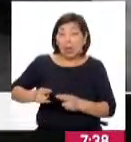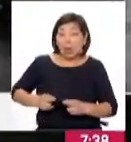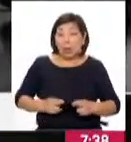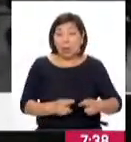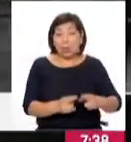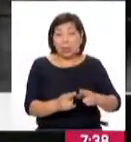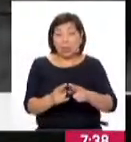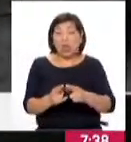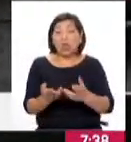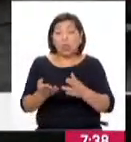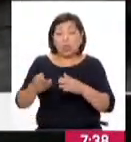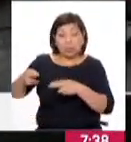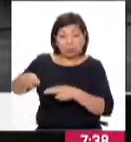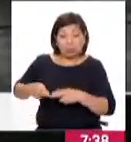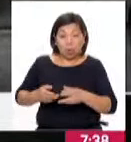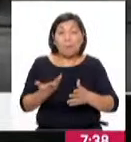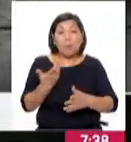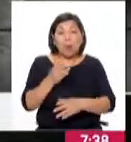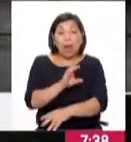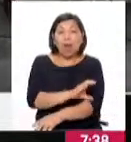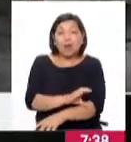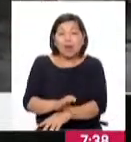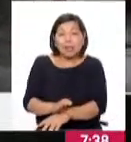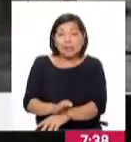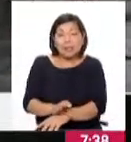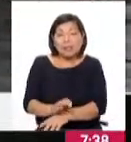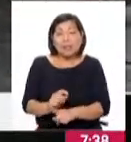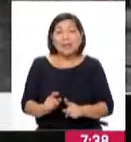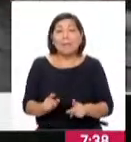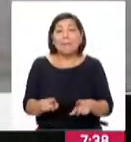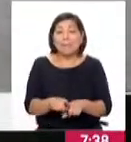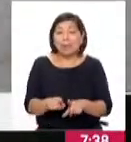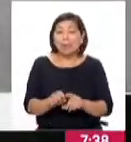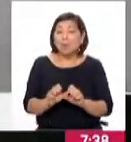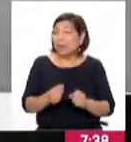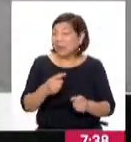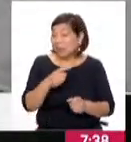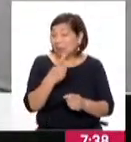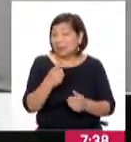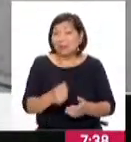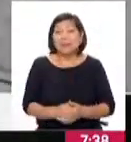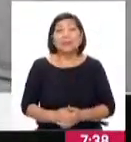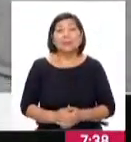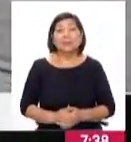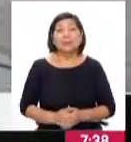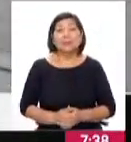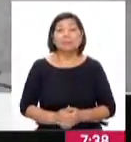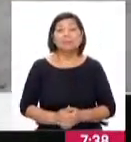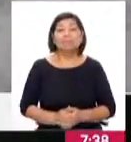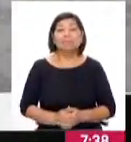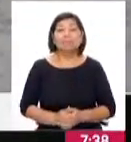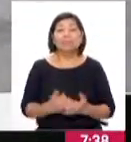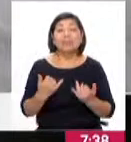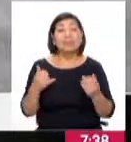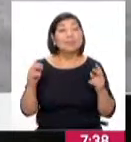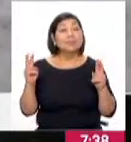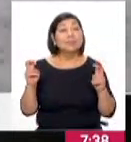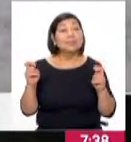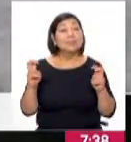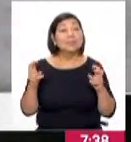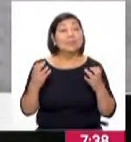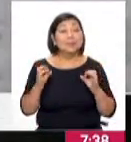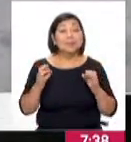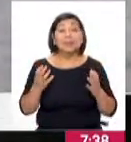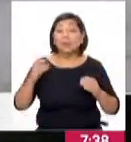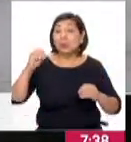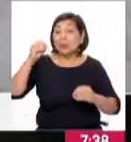bajan por la costa y y con lluvias en la costa pues esto puede ser terrible no el el tema es sí